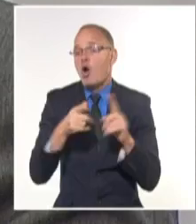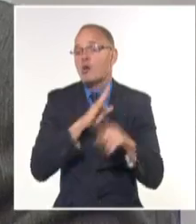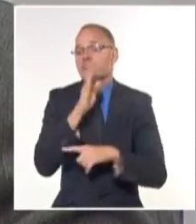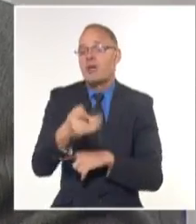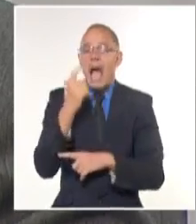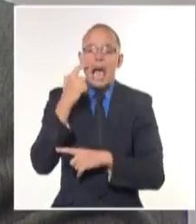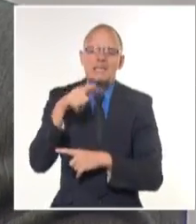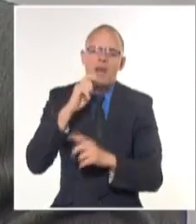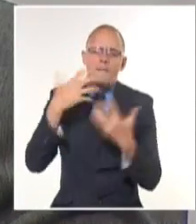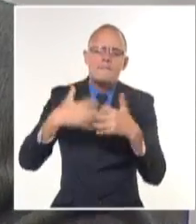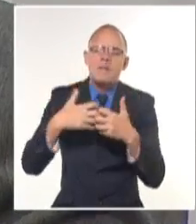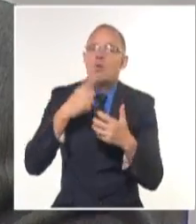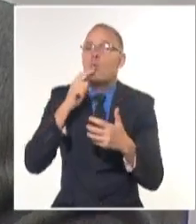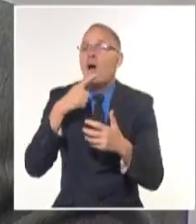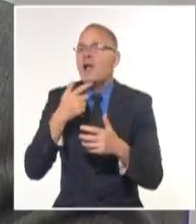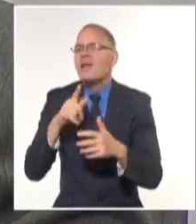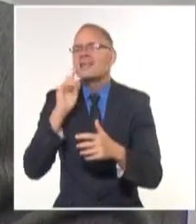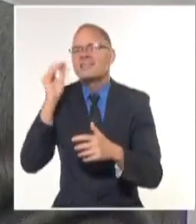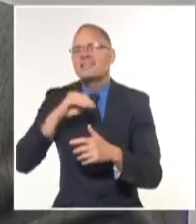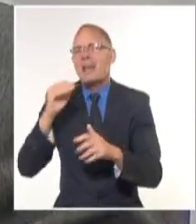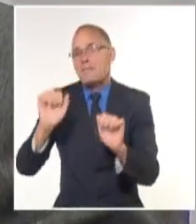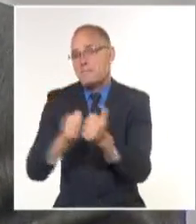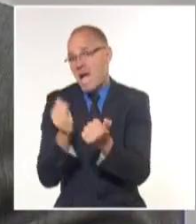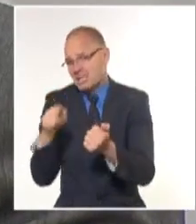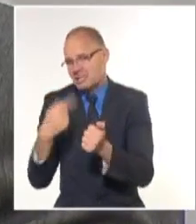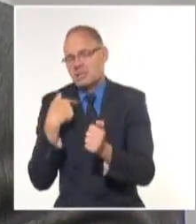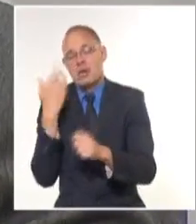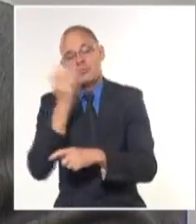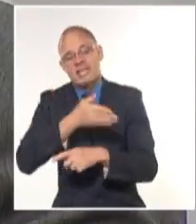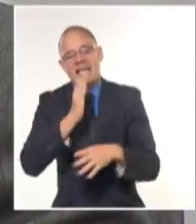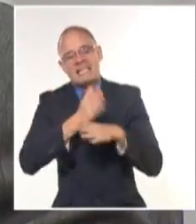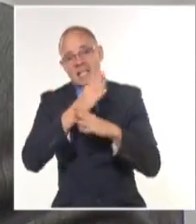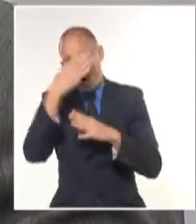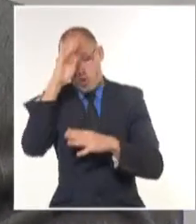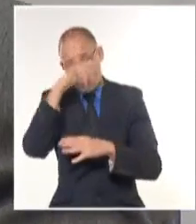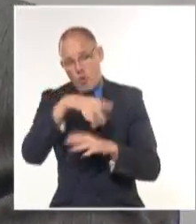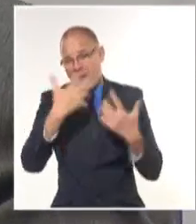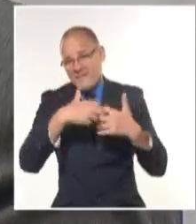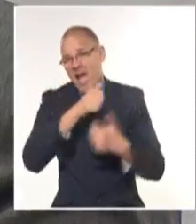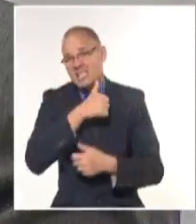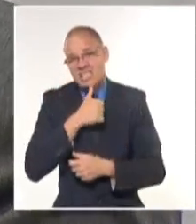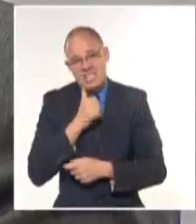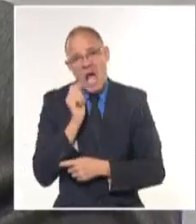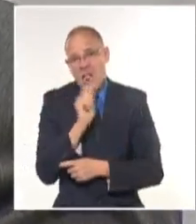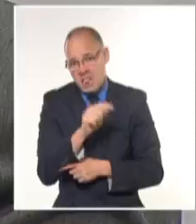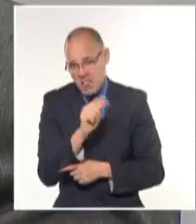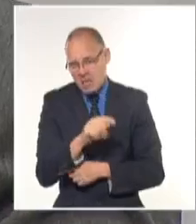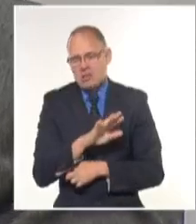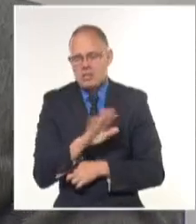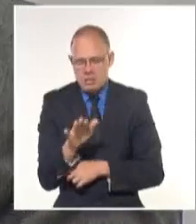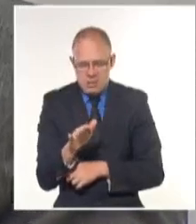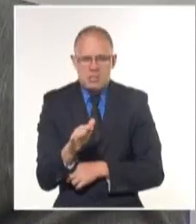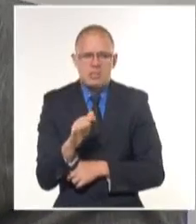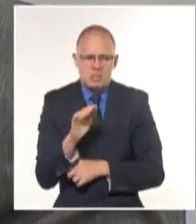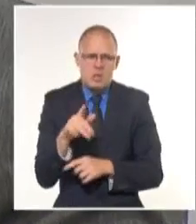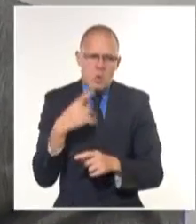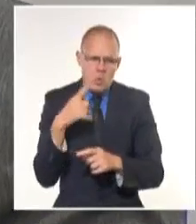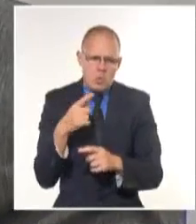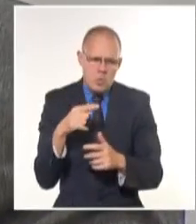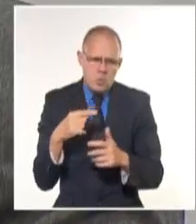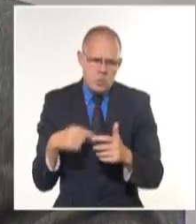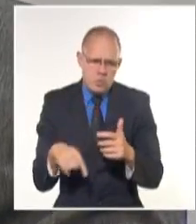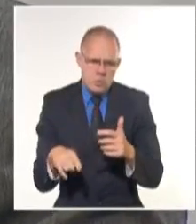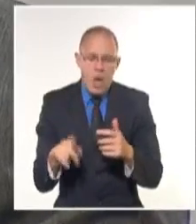y en la empresa refinadora Aceite de Santiago de Cuba. Y también estuvimos en un último momento una acción de control. Estas son acciones